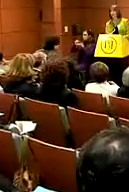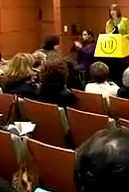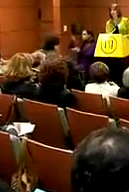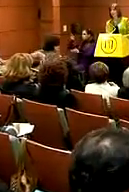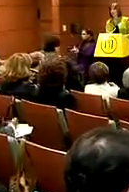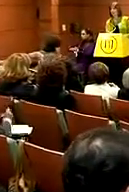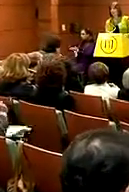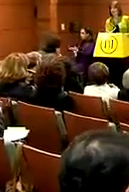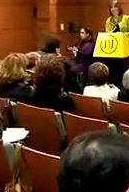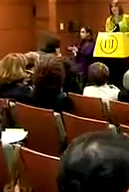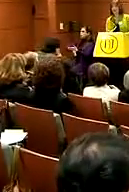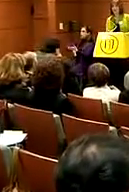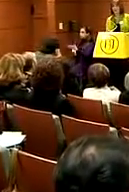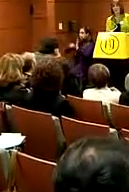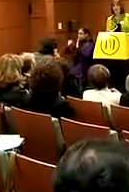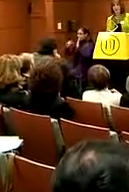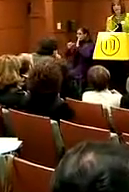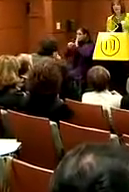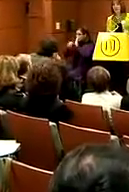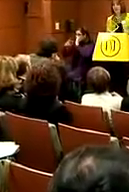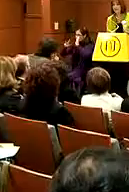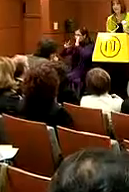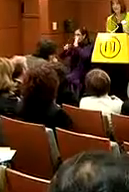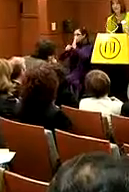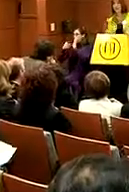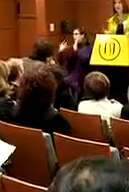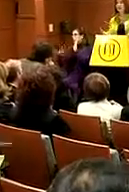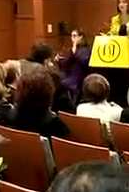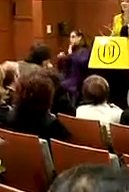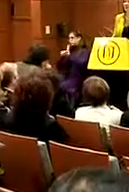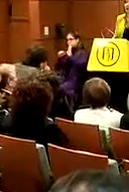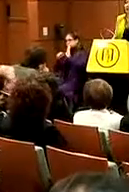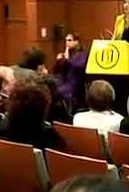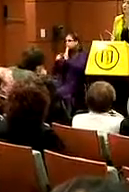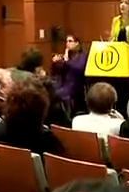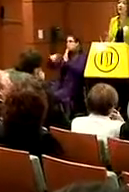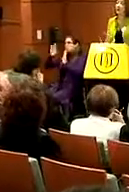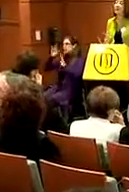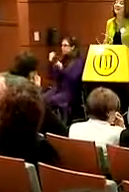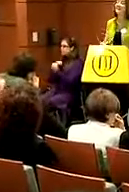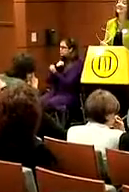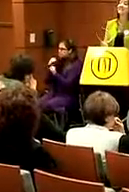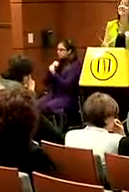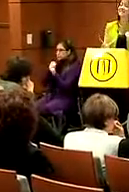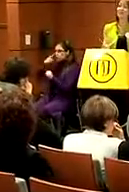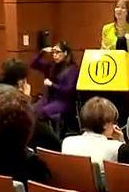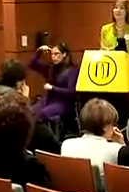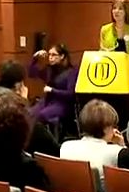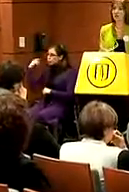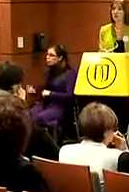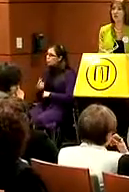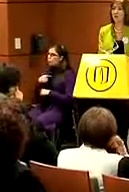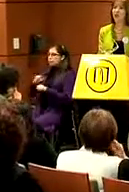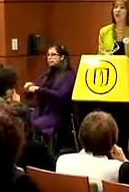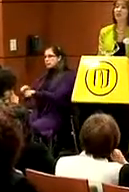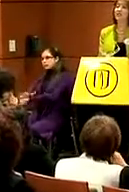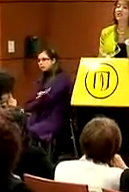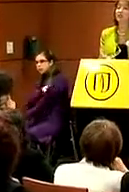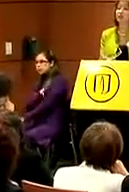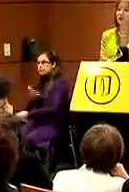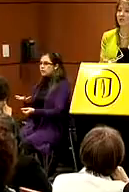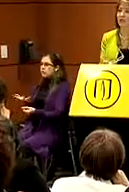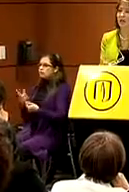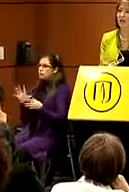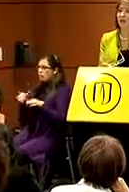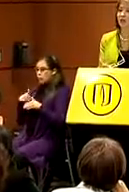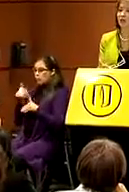artículo que nos pone bastantes retos y bastante trabajo y bastante sensibilización y ponernos